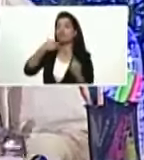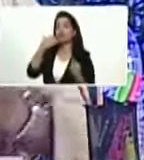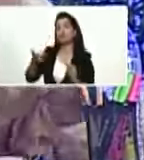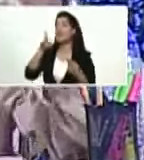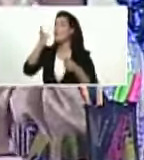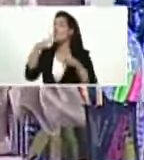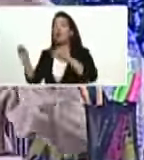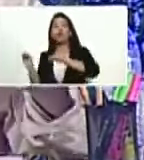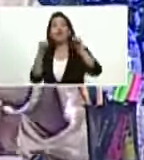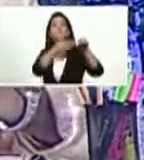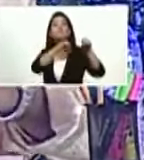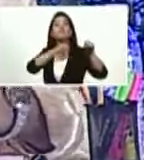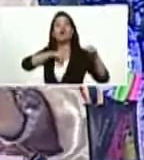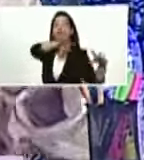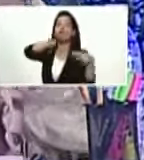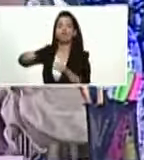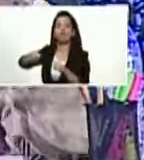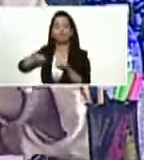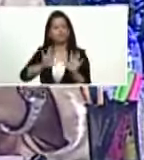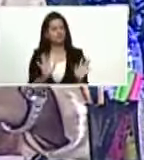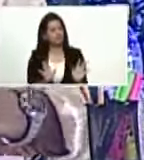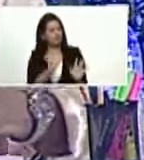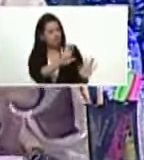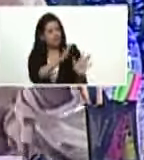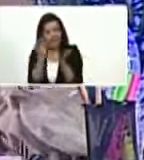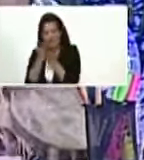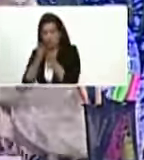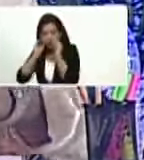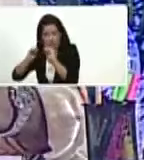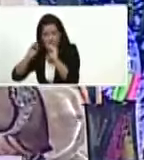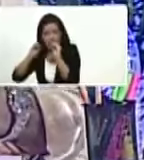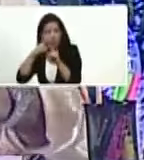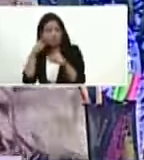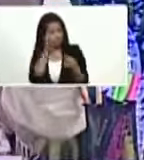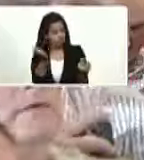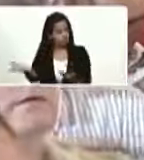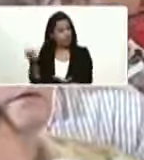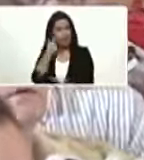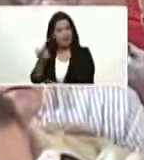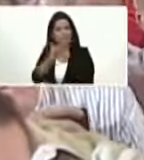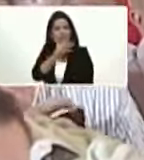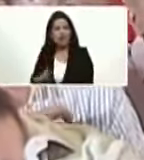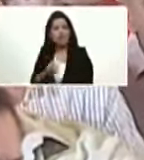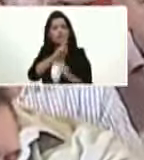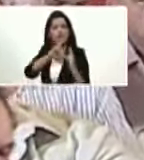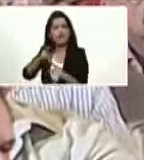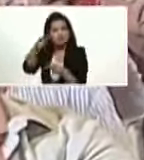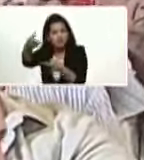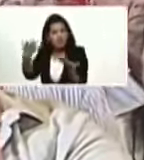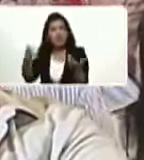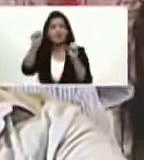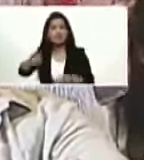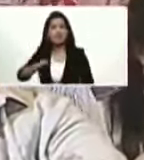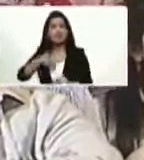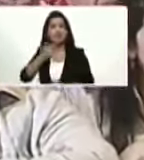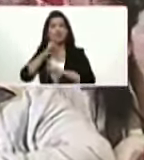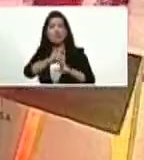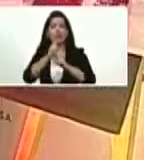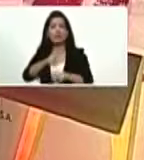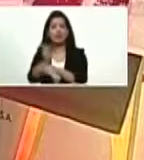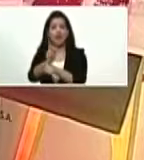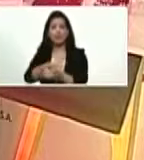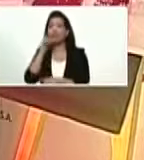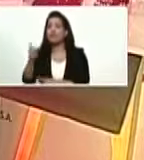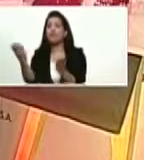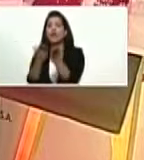mejor respuesta, prepararnos para producir mejor, para producir más, para la eficiencia, para la productividad,